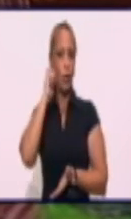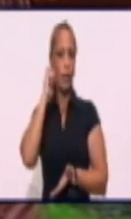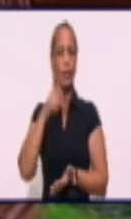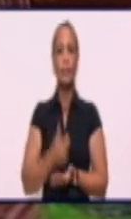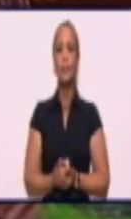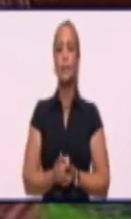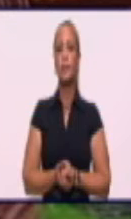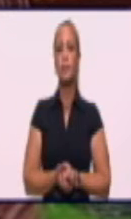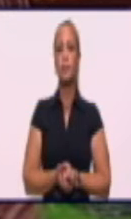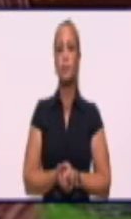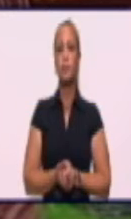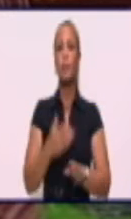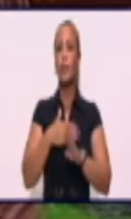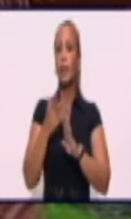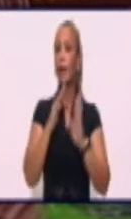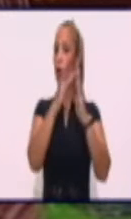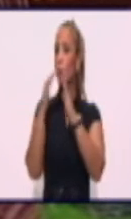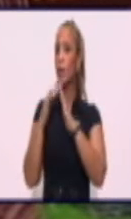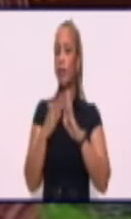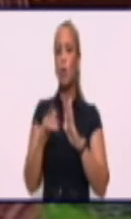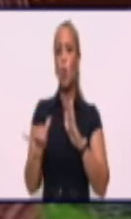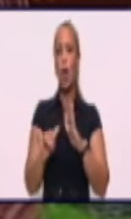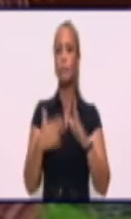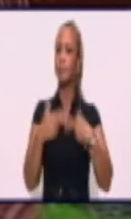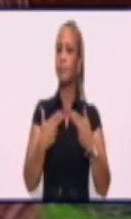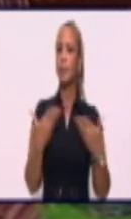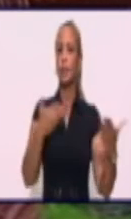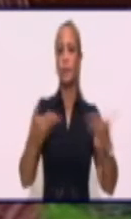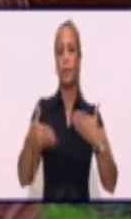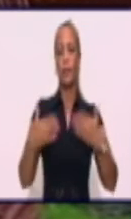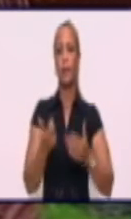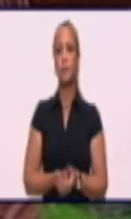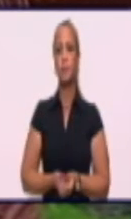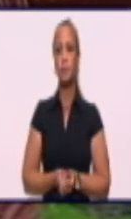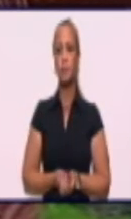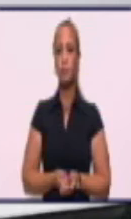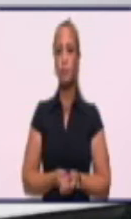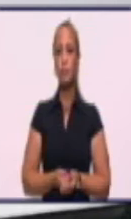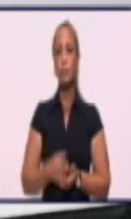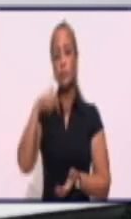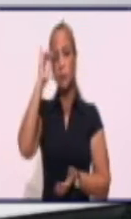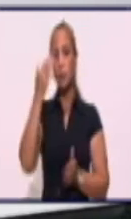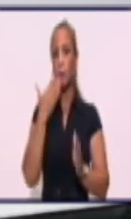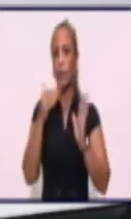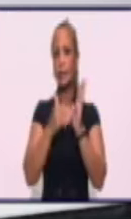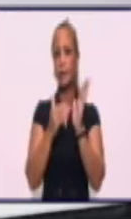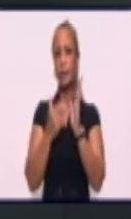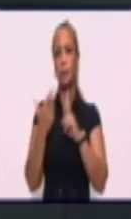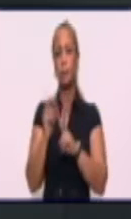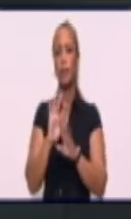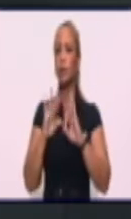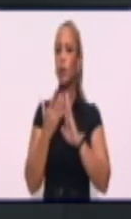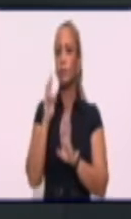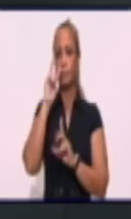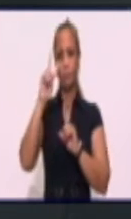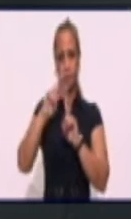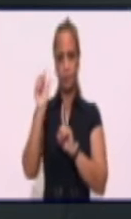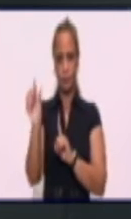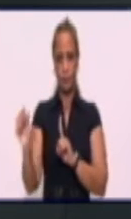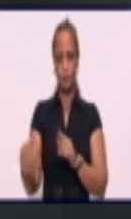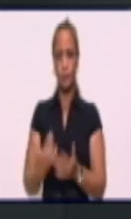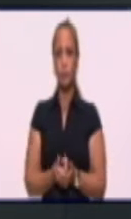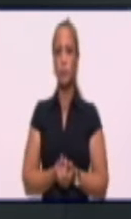desde la comunidad han estado desarrollando actividades, Maglis. Sí, muy buenas tardes para todos los